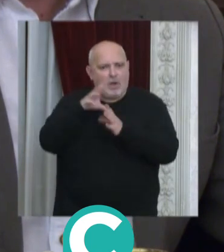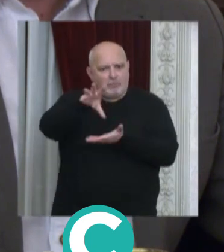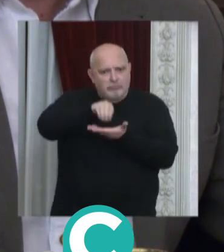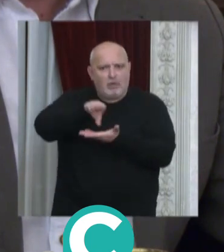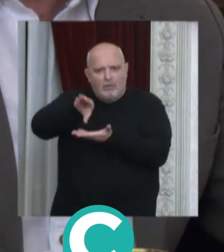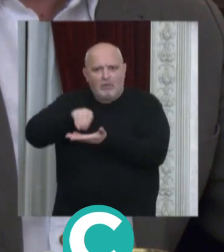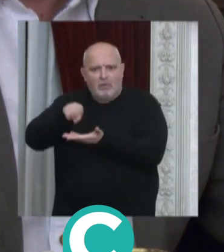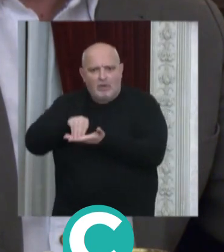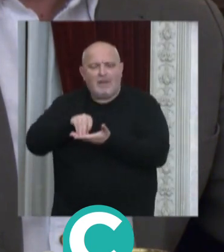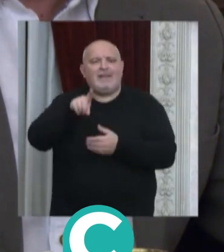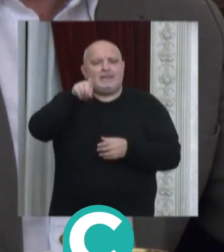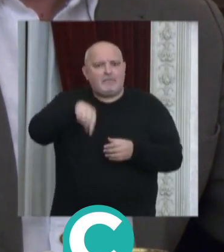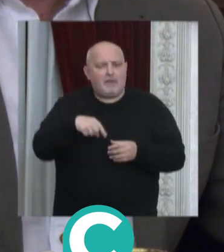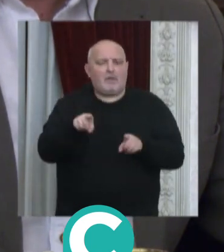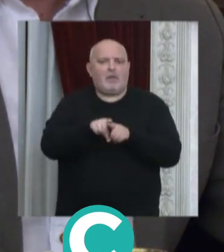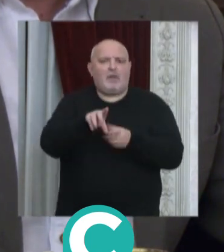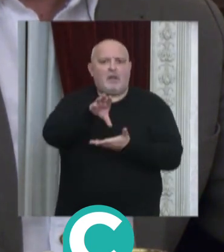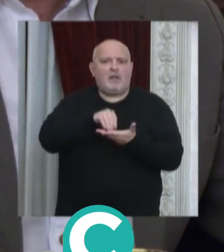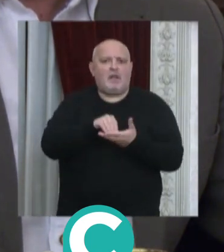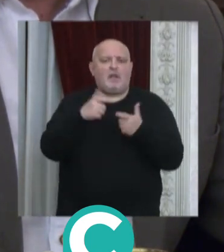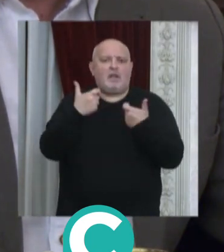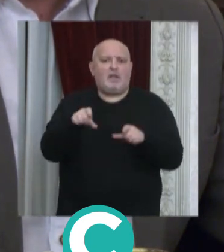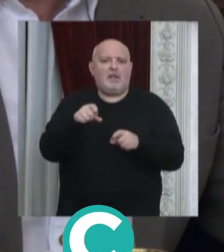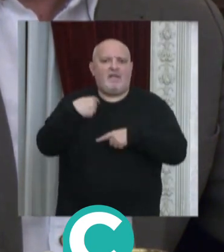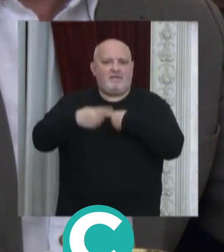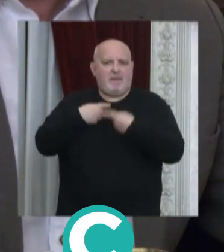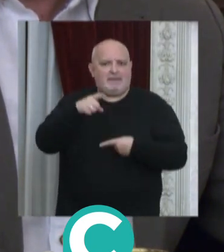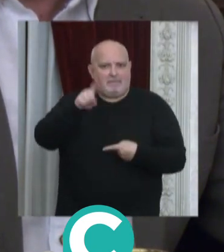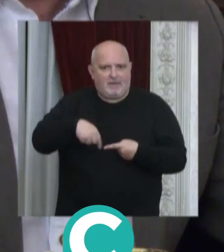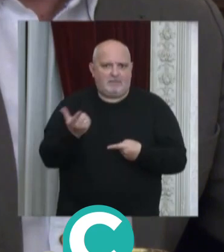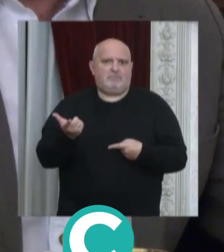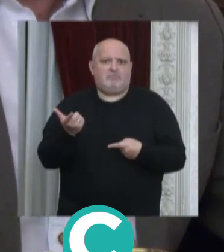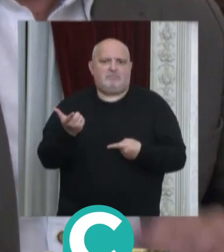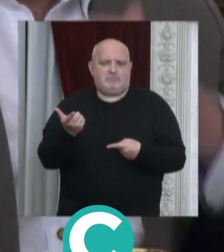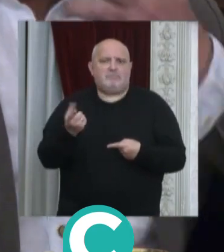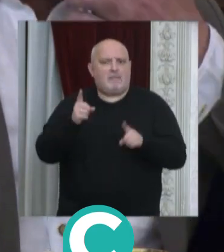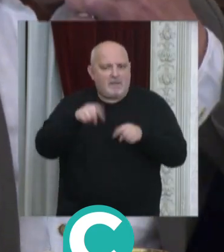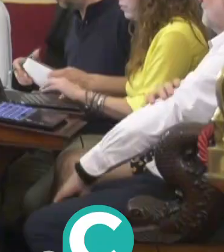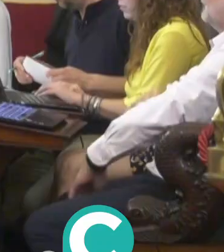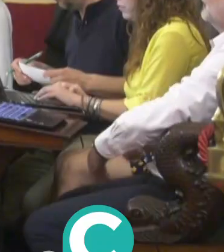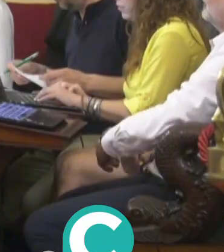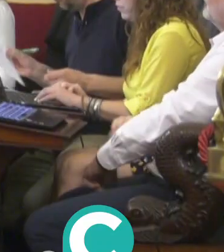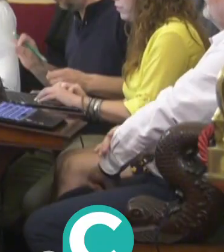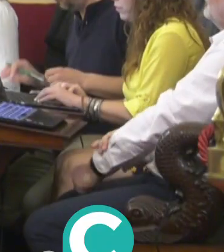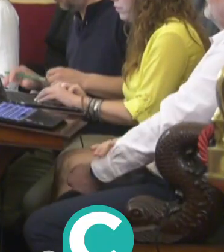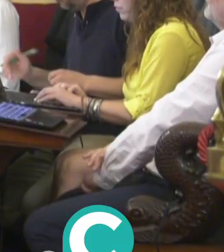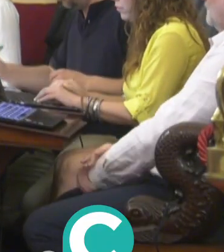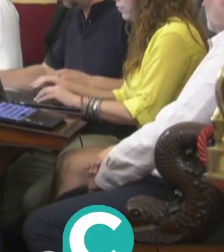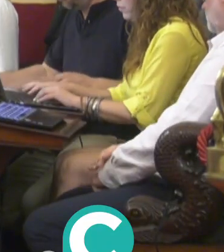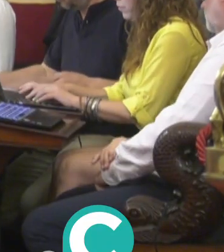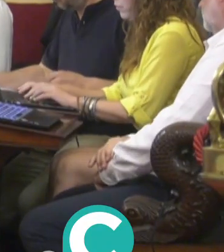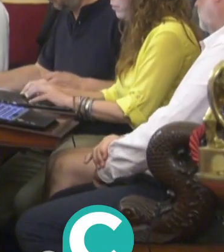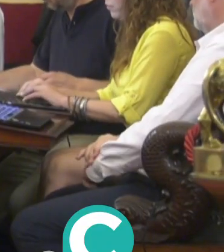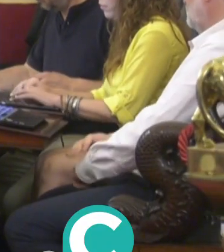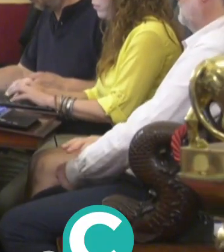los hemos querido tener en cuenta, pero también hemos tenido en cuenta a estas familias. También las hemos tenido en cuenta. En la votación, solo